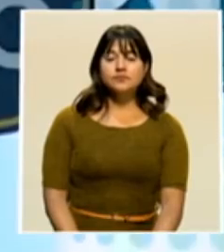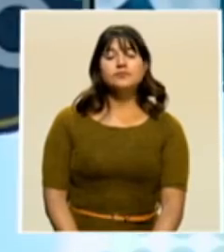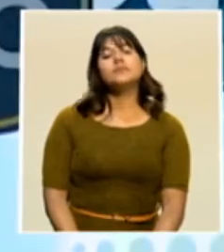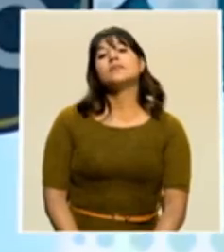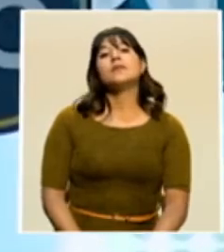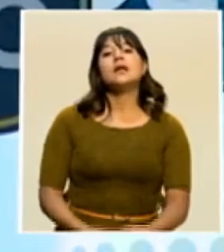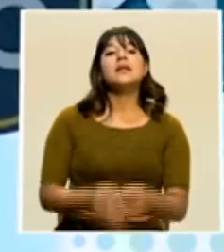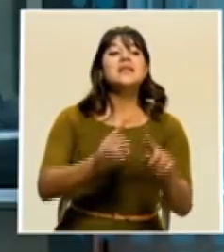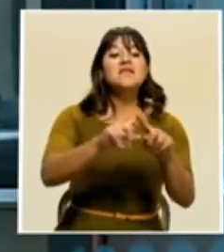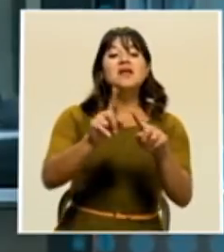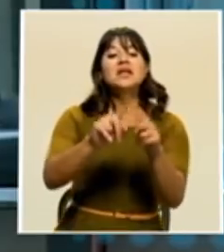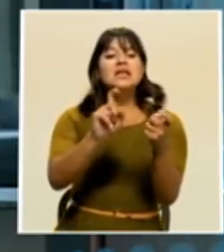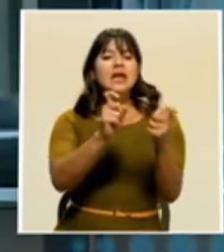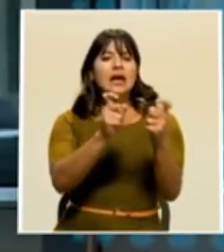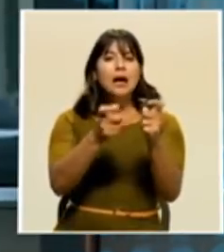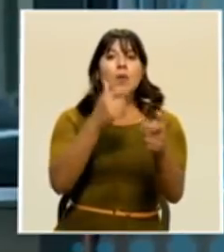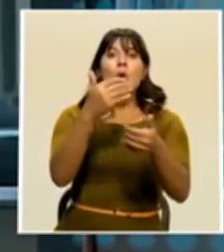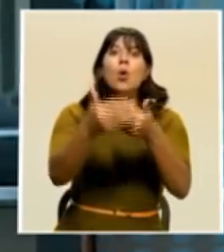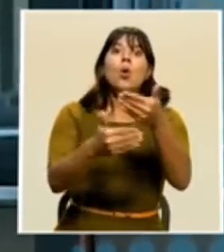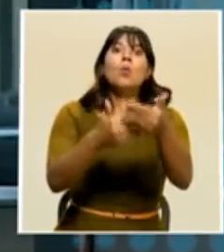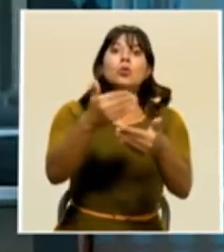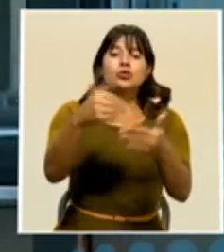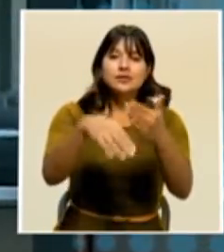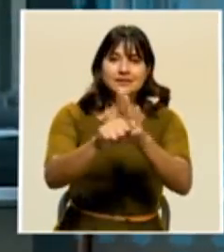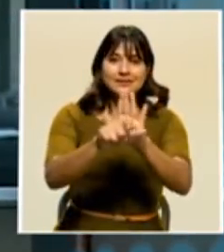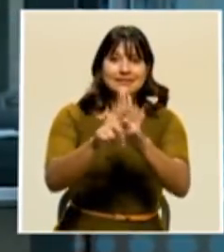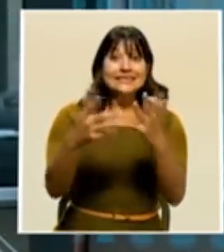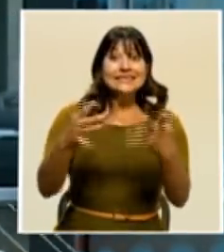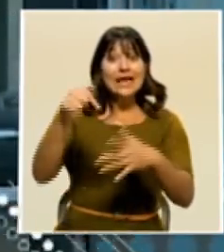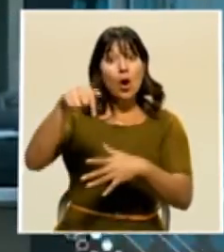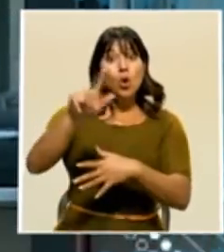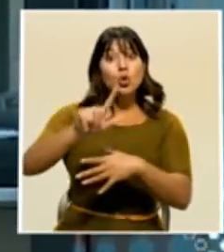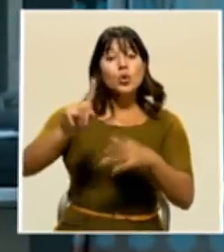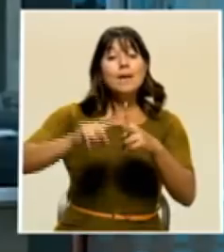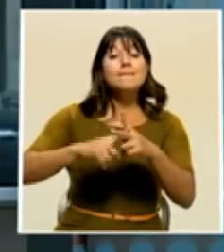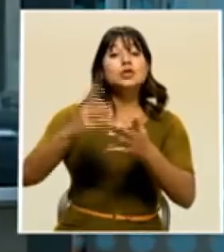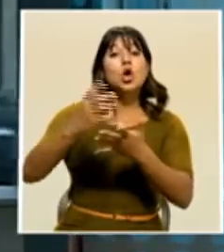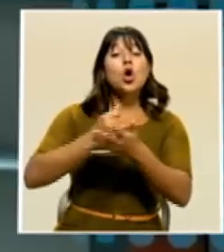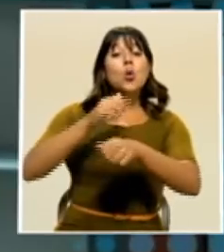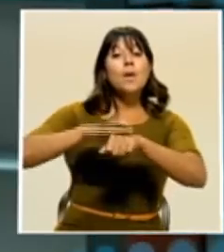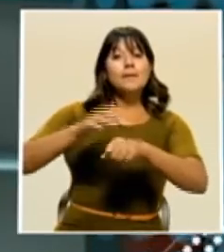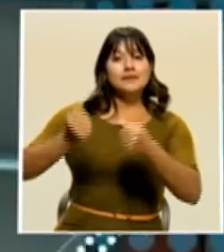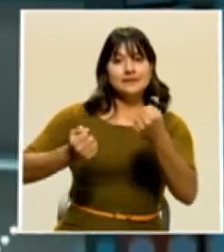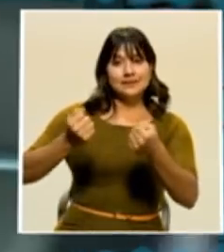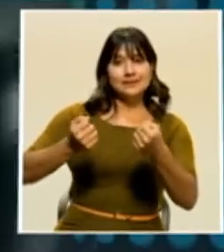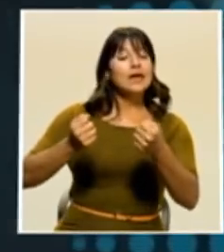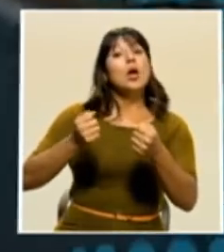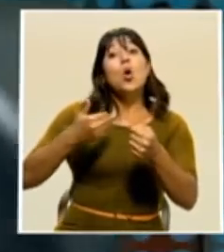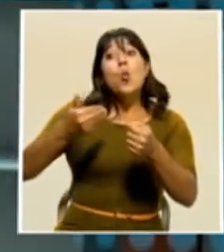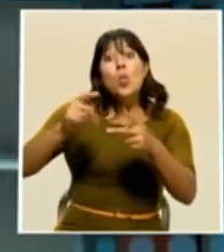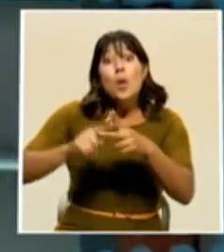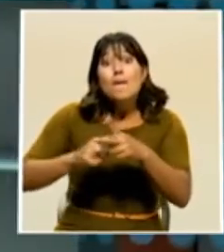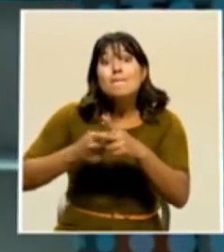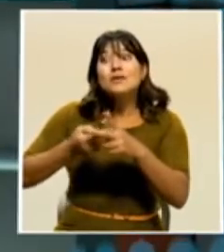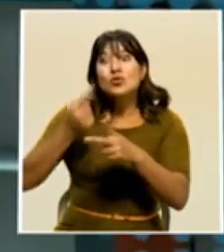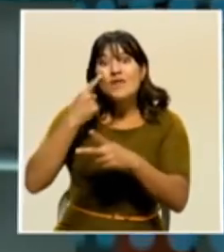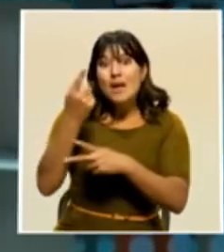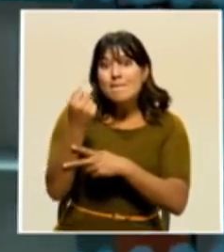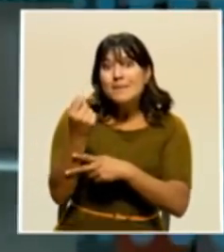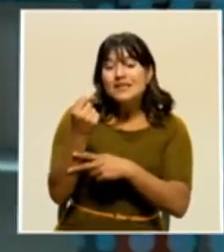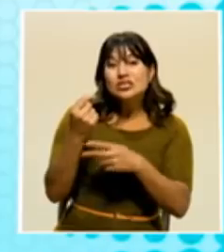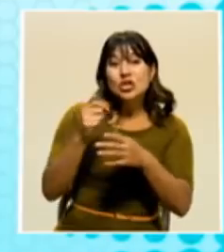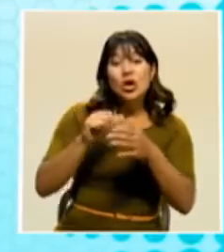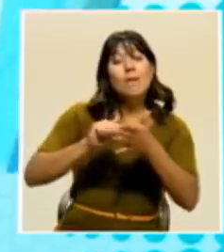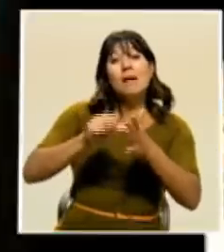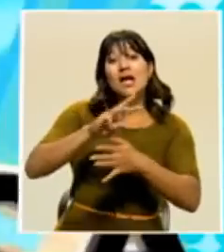Tras varios ajustes y un largo camino en el Congreso, este lunes empezó el cobro del marchamo. Las primeras horas de funcionamiento provocó fallas en el